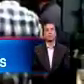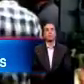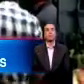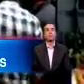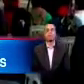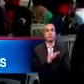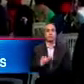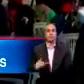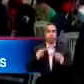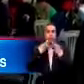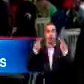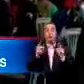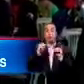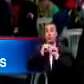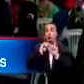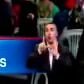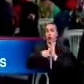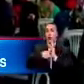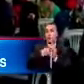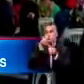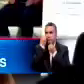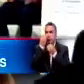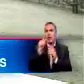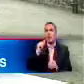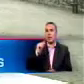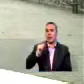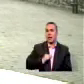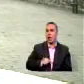el primer mandatario. Más adelante les tendremos